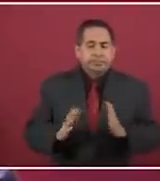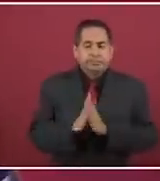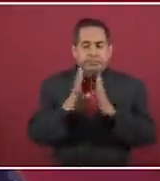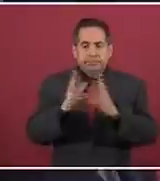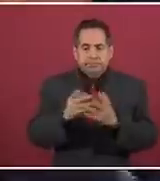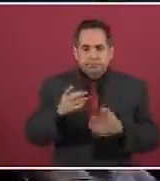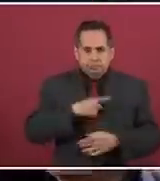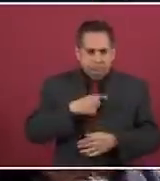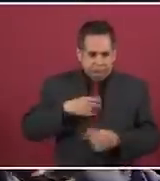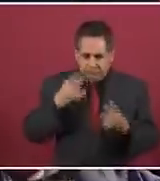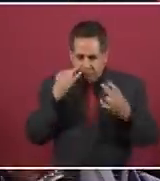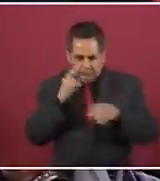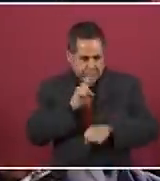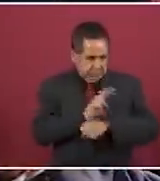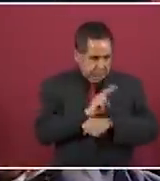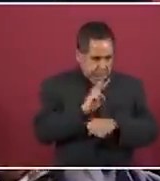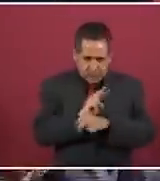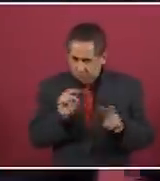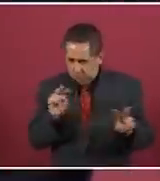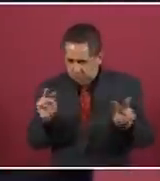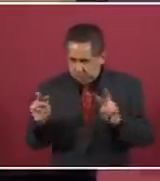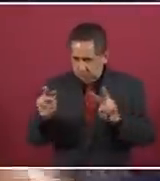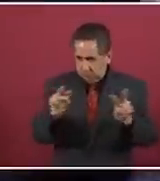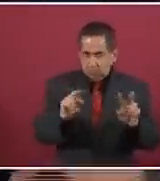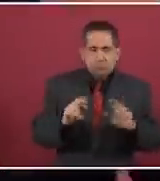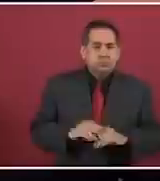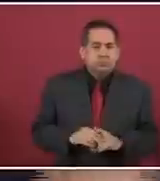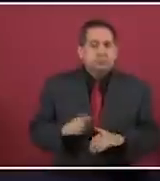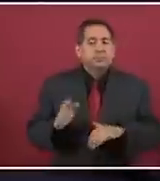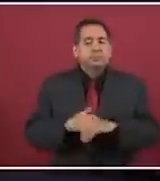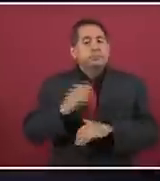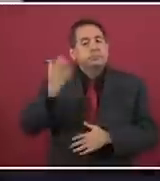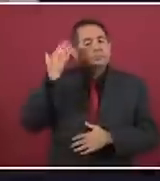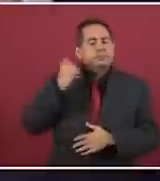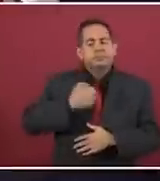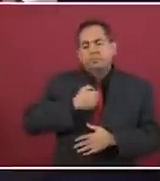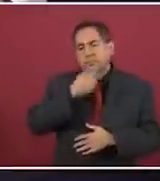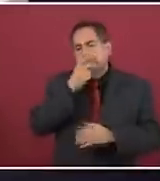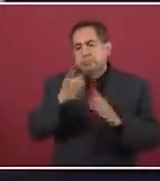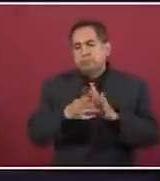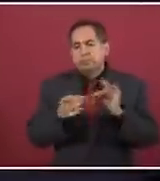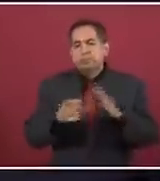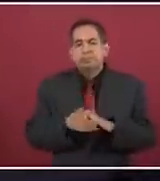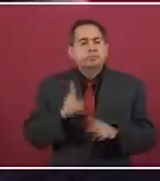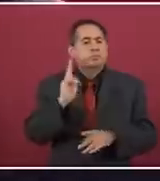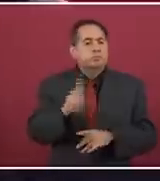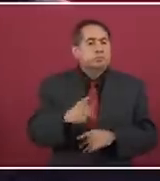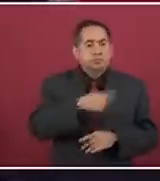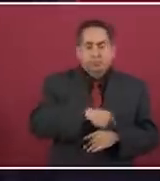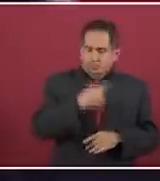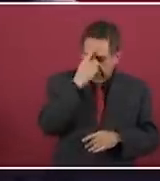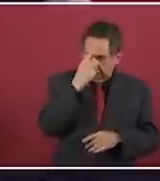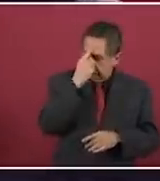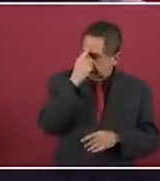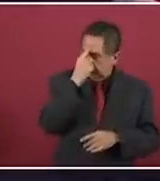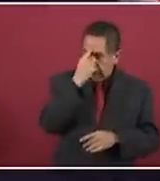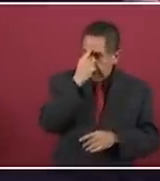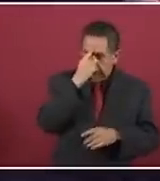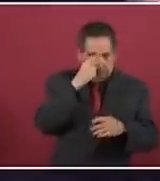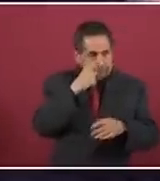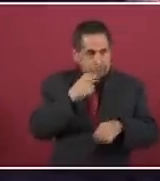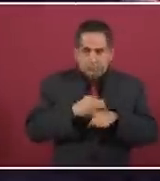estar muy pendientes, porque les hablaba yo de que es como una enajenación.